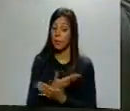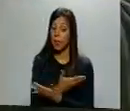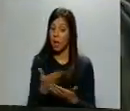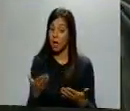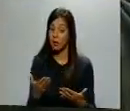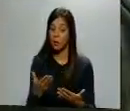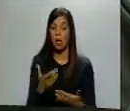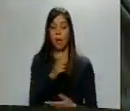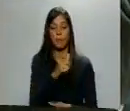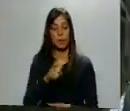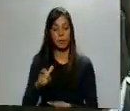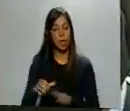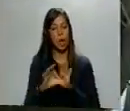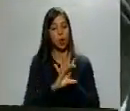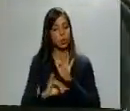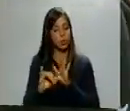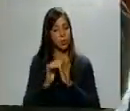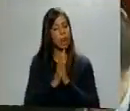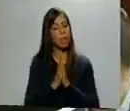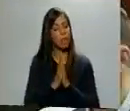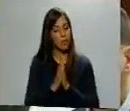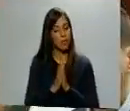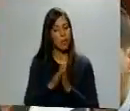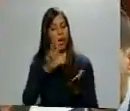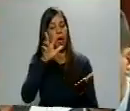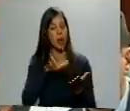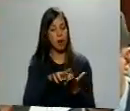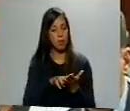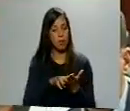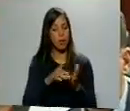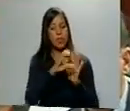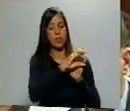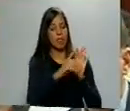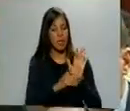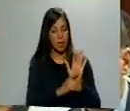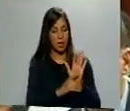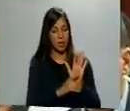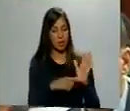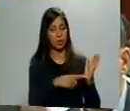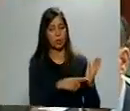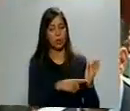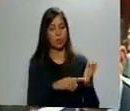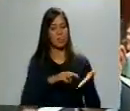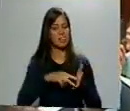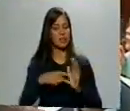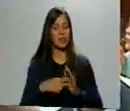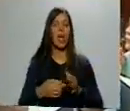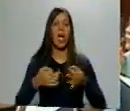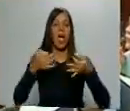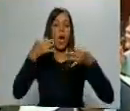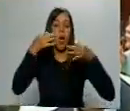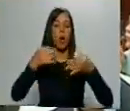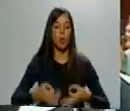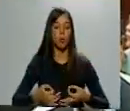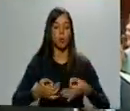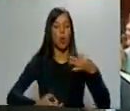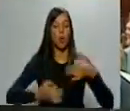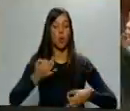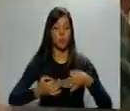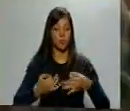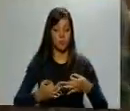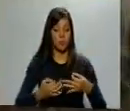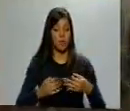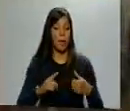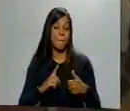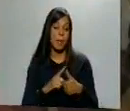compañeros constituyentes, que nos sumemos a la aprobación de este decreto, que hace justicia con, en principio, con